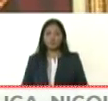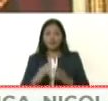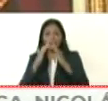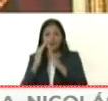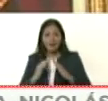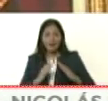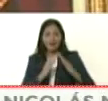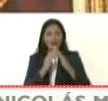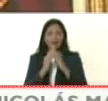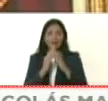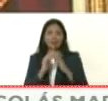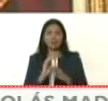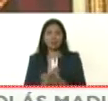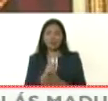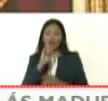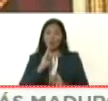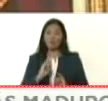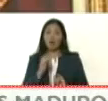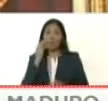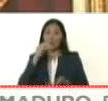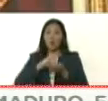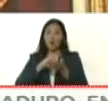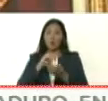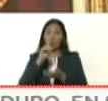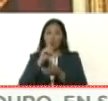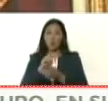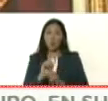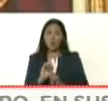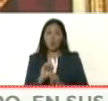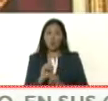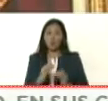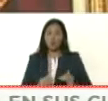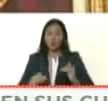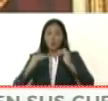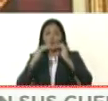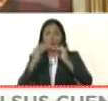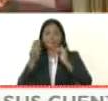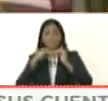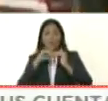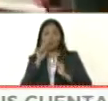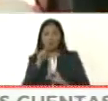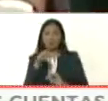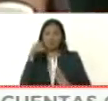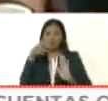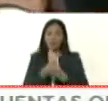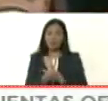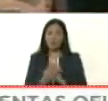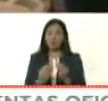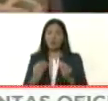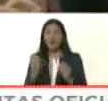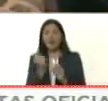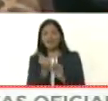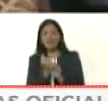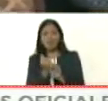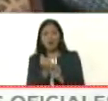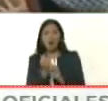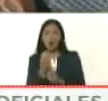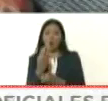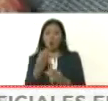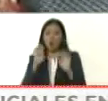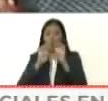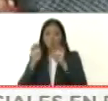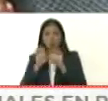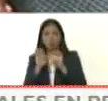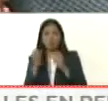vivienda. Y ahí lo ponemos en un punto de estabilidad, para a través del trabajo, a través de la